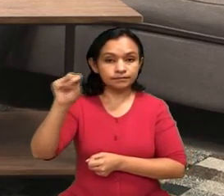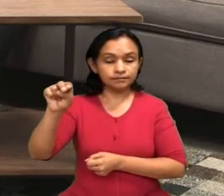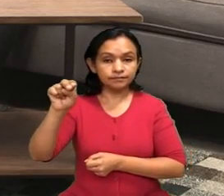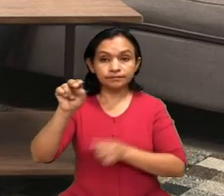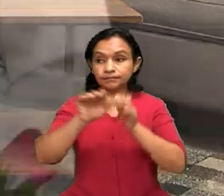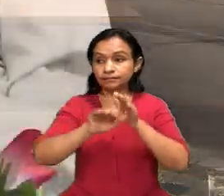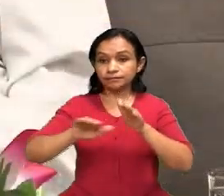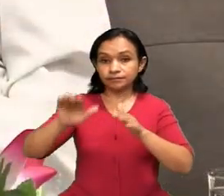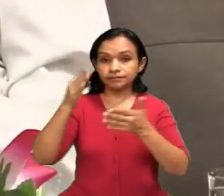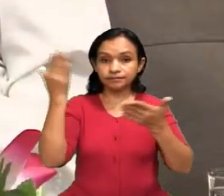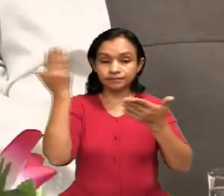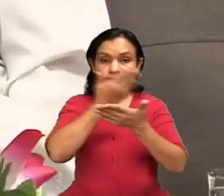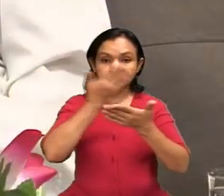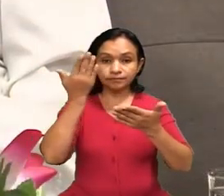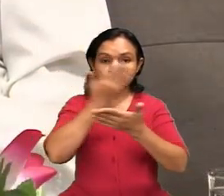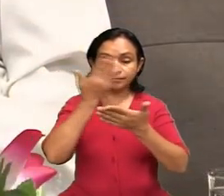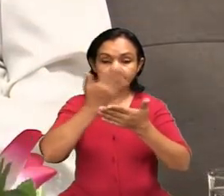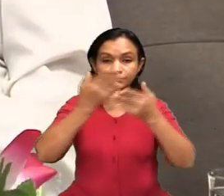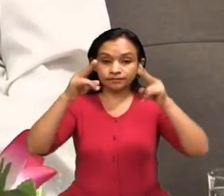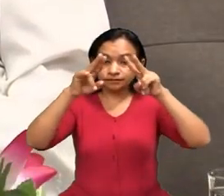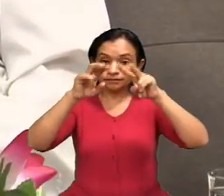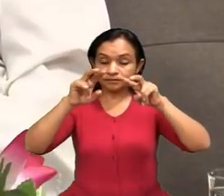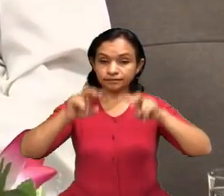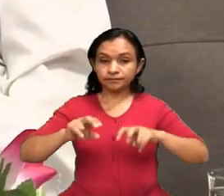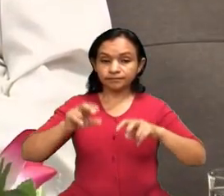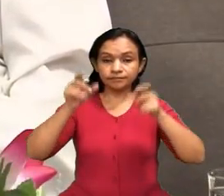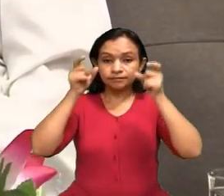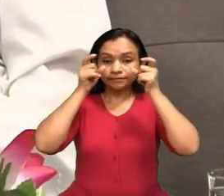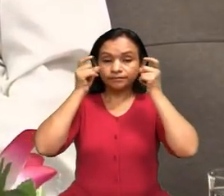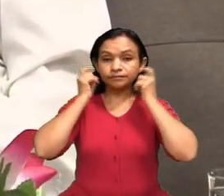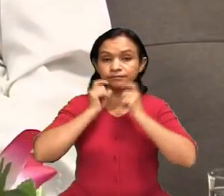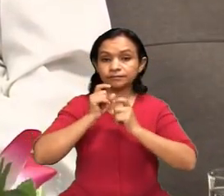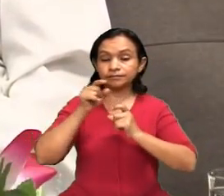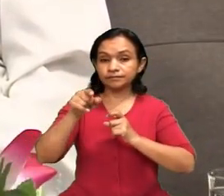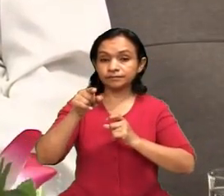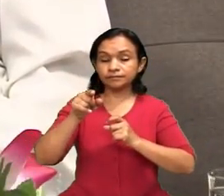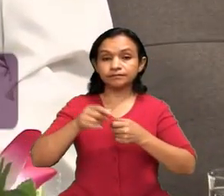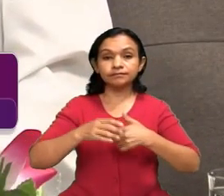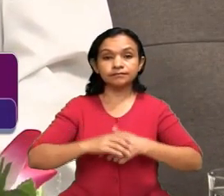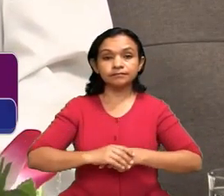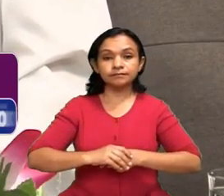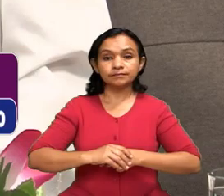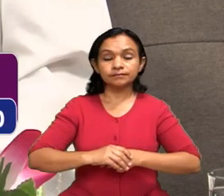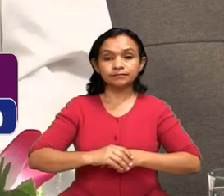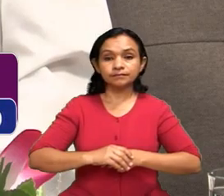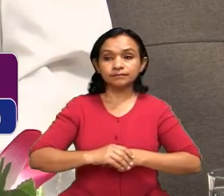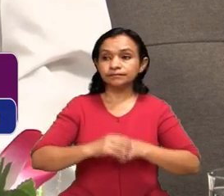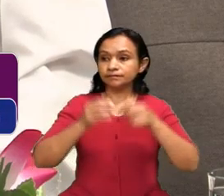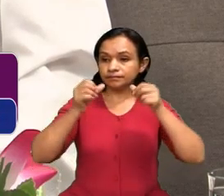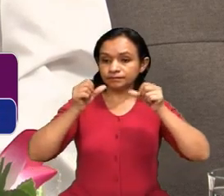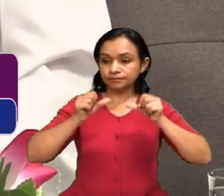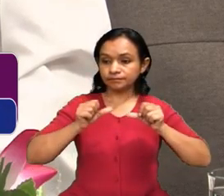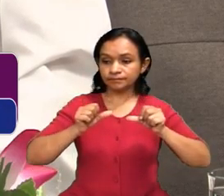los estudios y análisis de Carlos, hay una